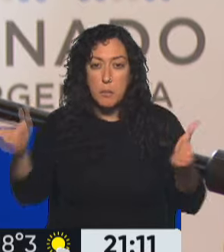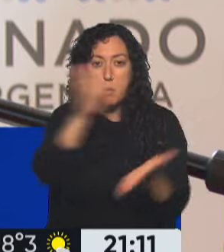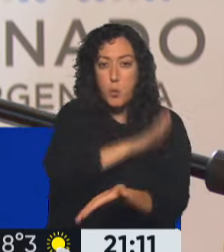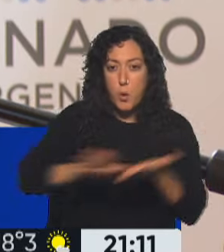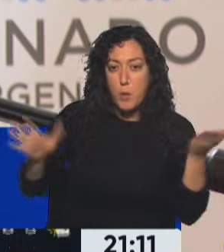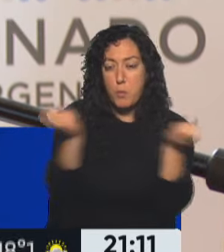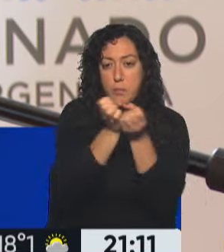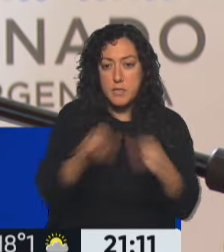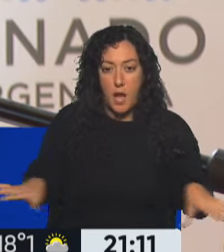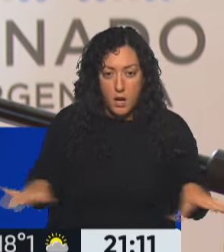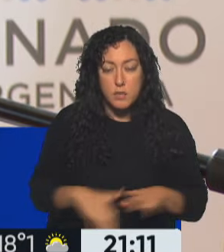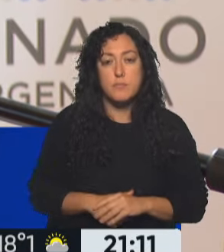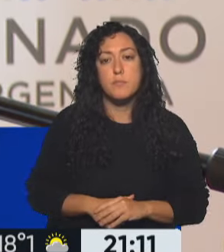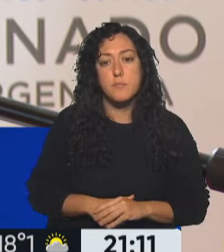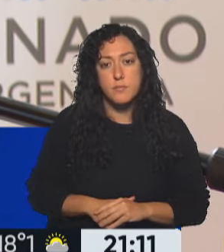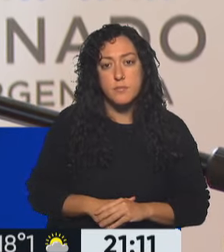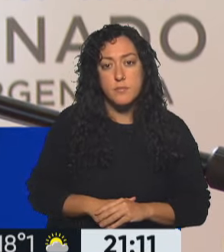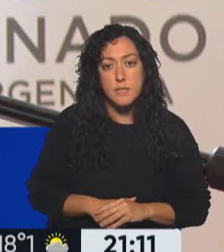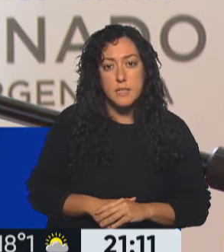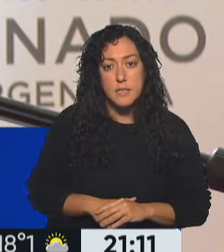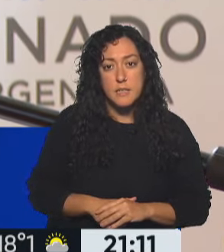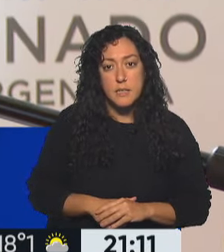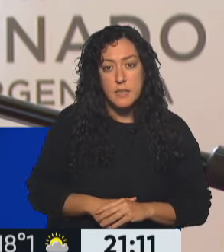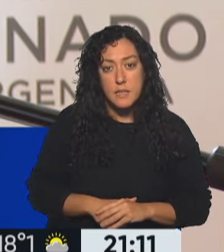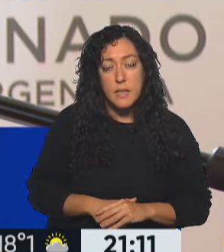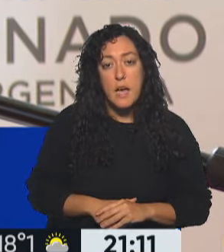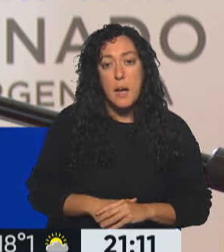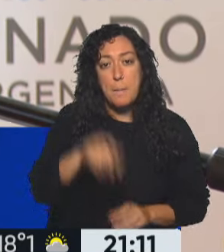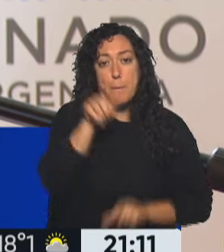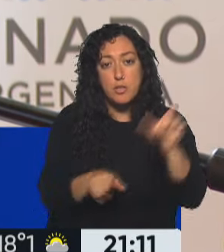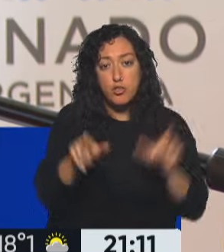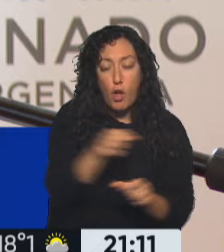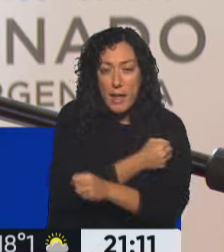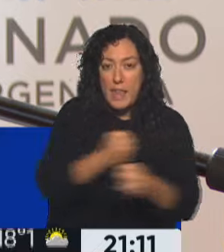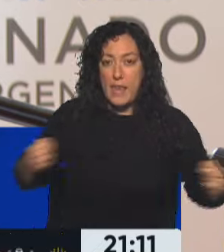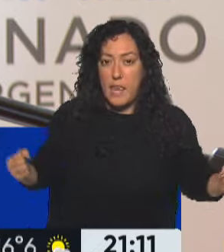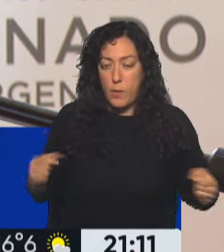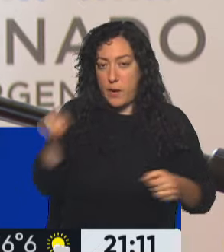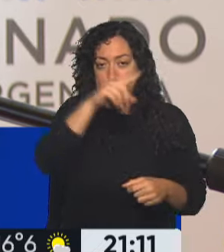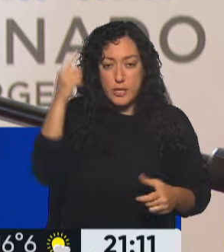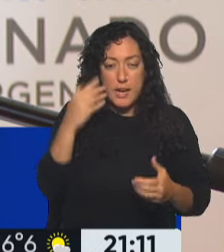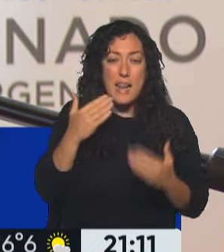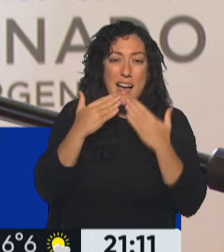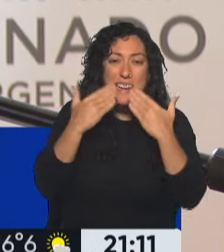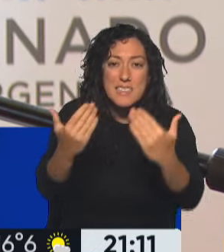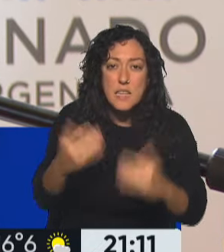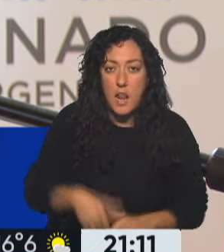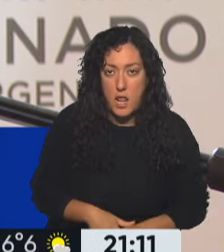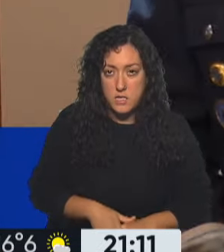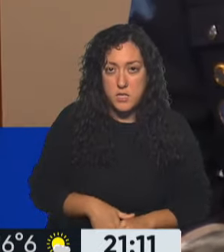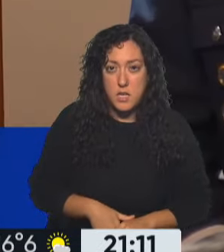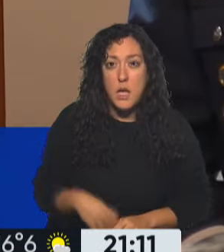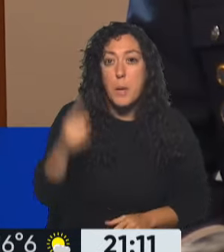Queremos comenzar una época en la cual se le agradezca a los héroes de la Nación, vivos y